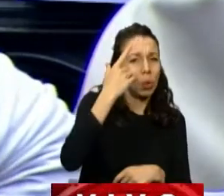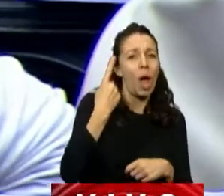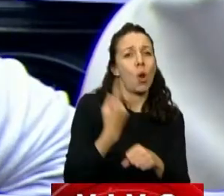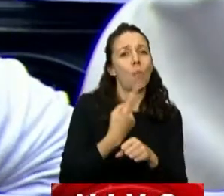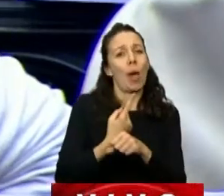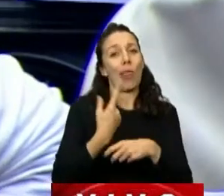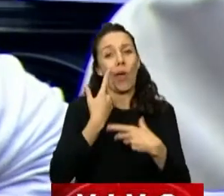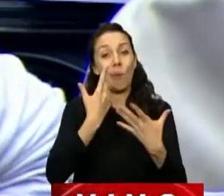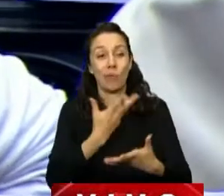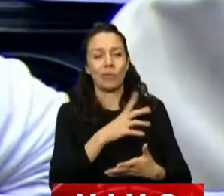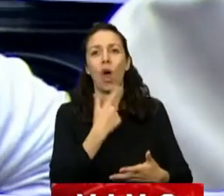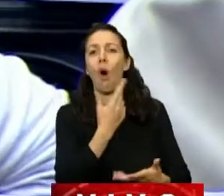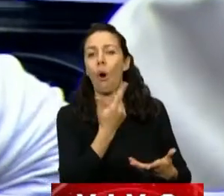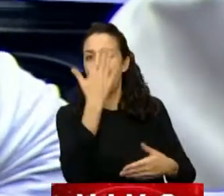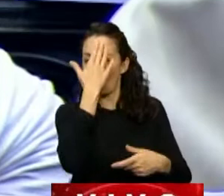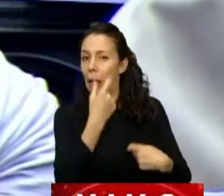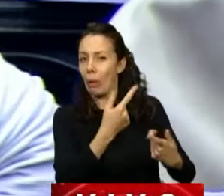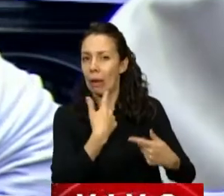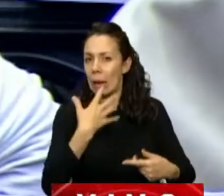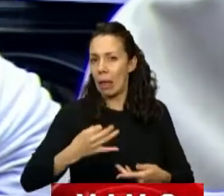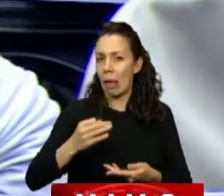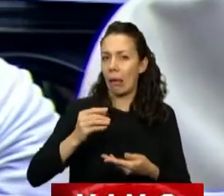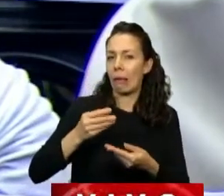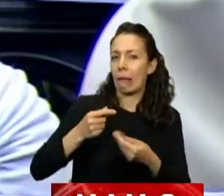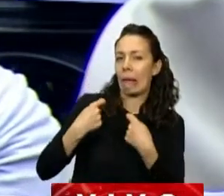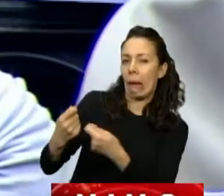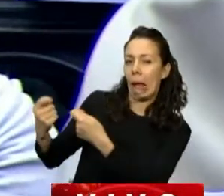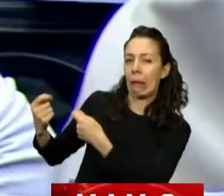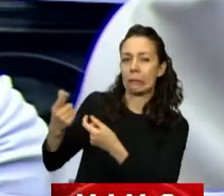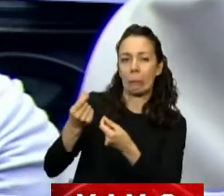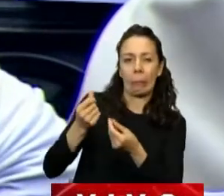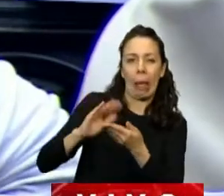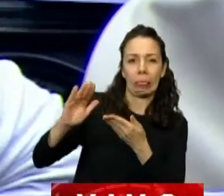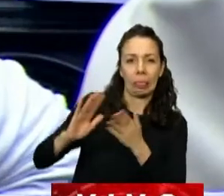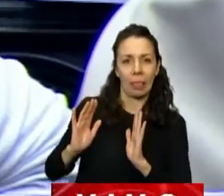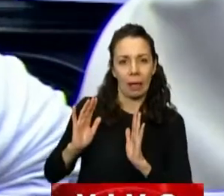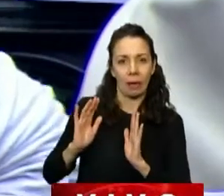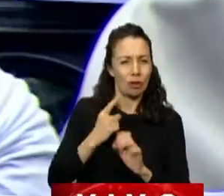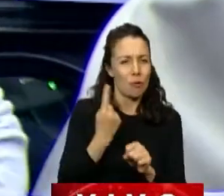despilfarro. No podemos, en honor del famoso relato,